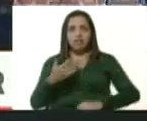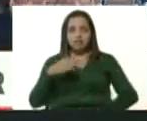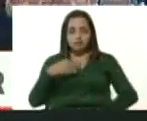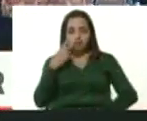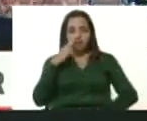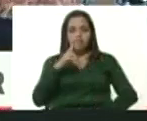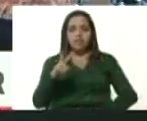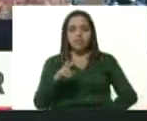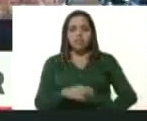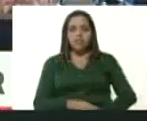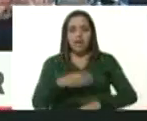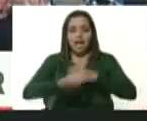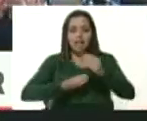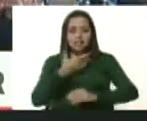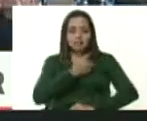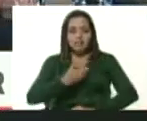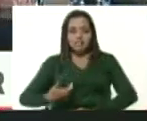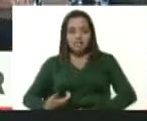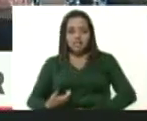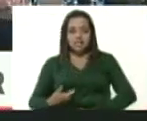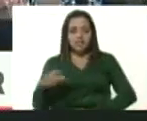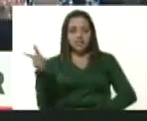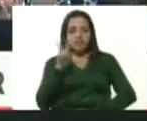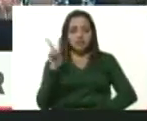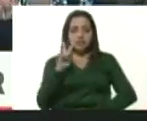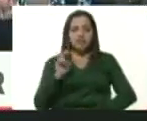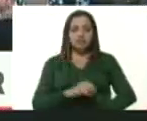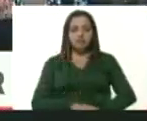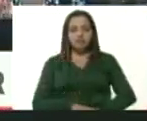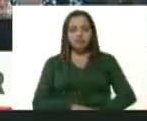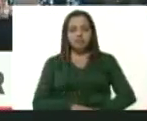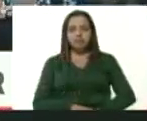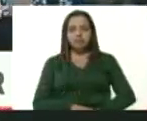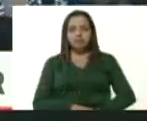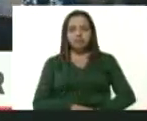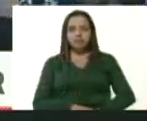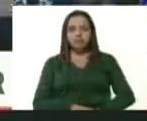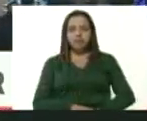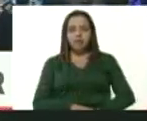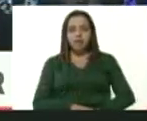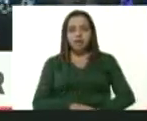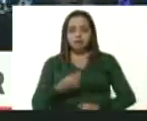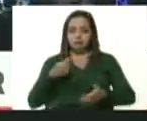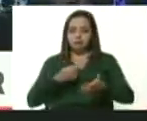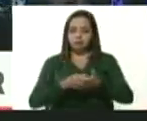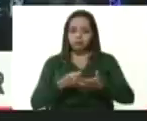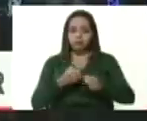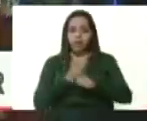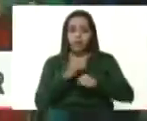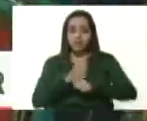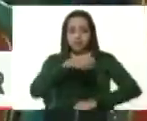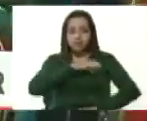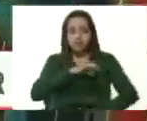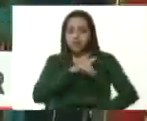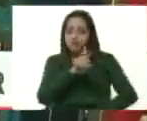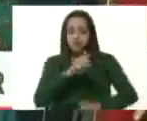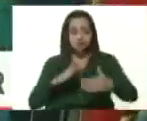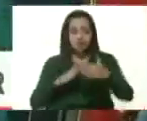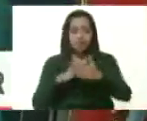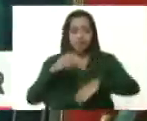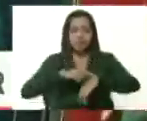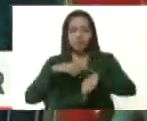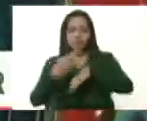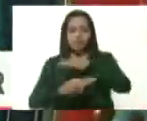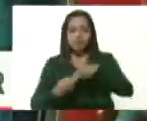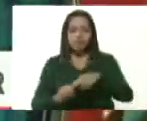presidente constitucional de la República Bolivariana de Venezuela. La inversión social no se detiene en estos tiempos de revolución, sigue